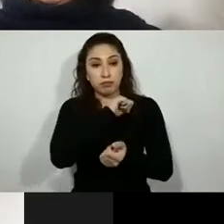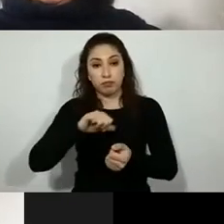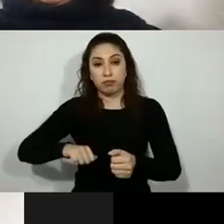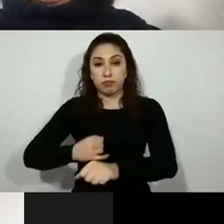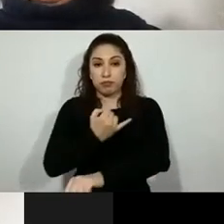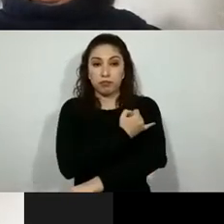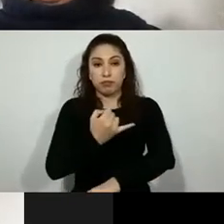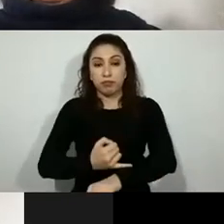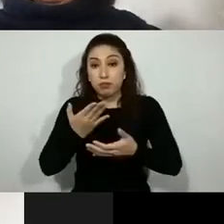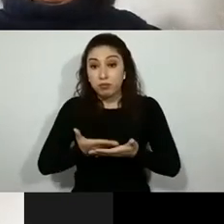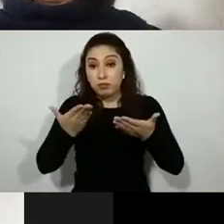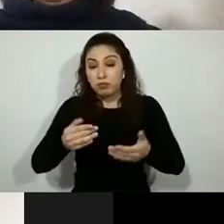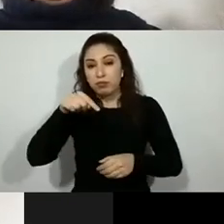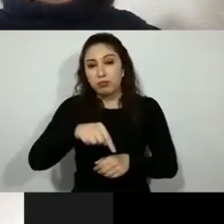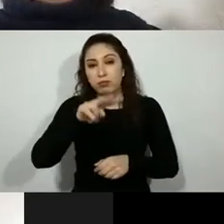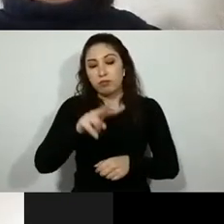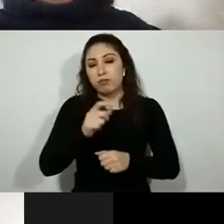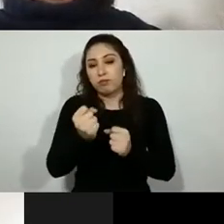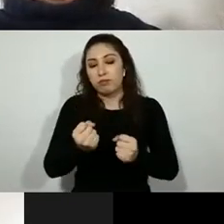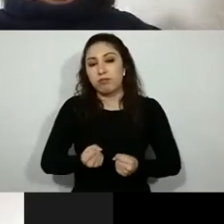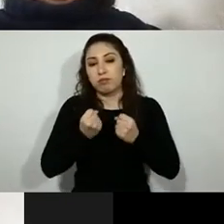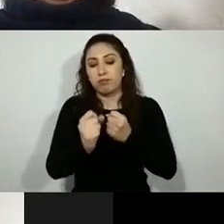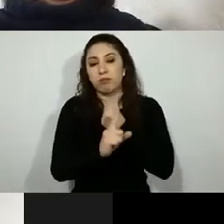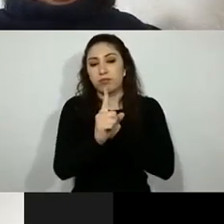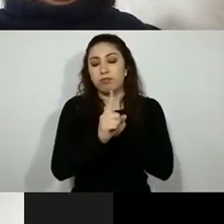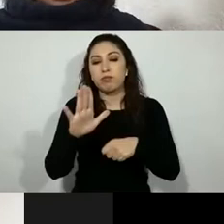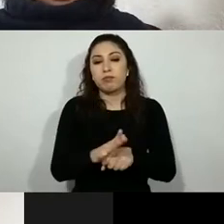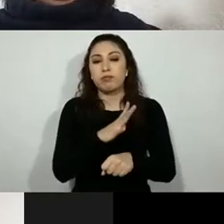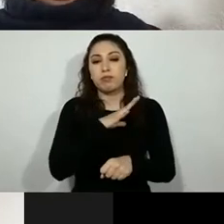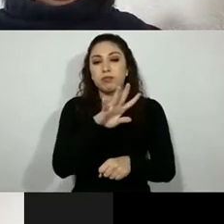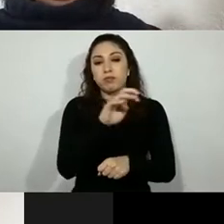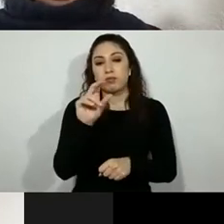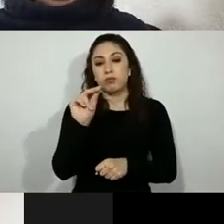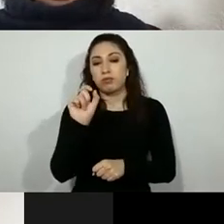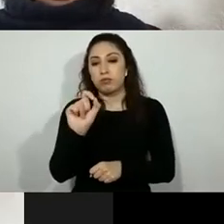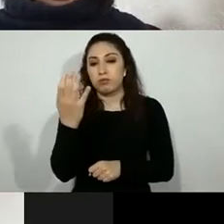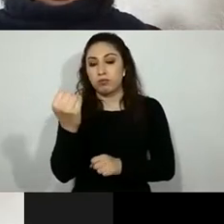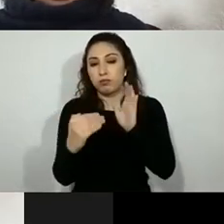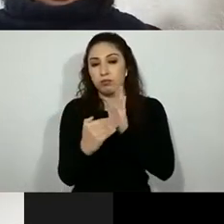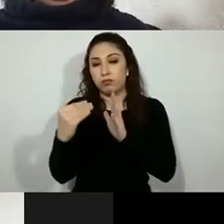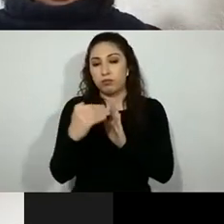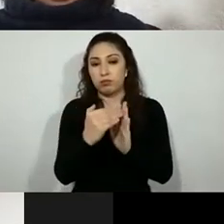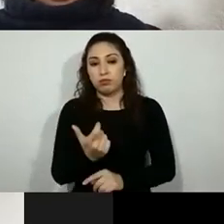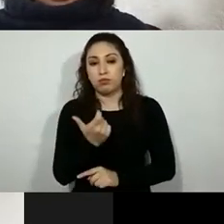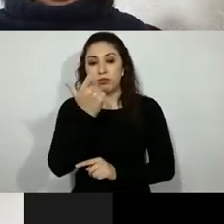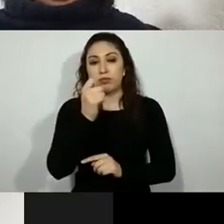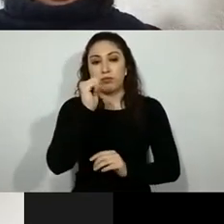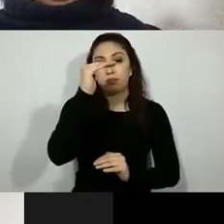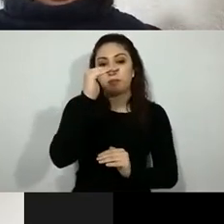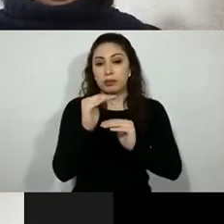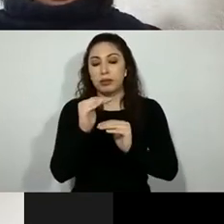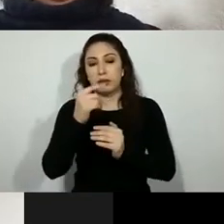tan grave de este año, de los 480.9 millones de ajuste y